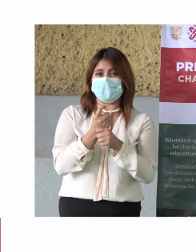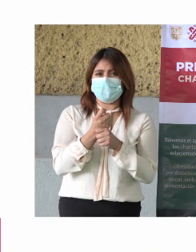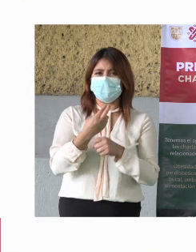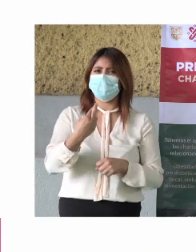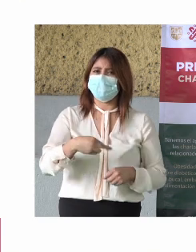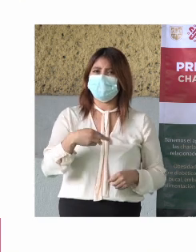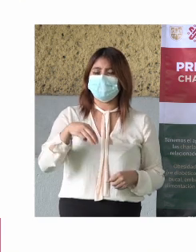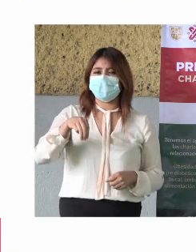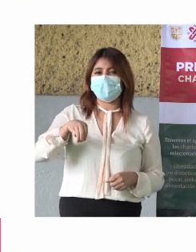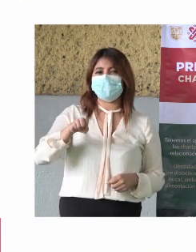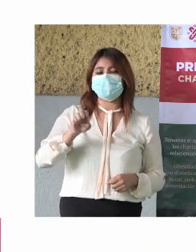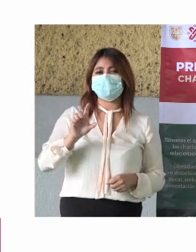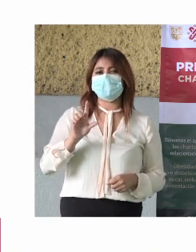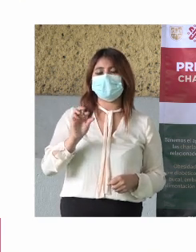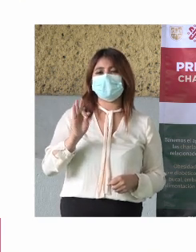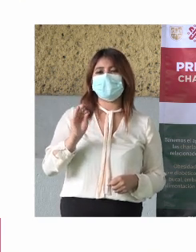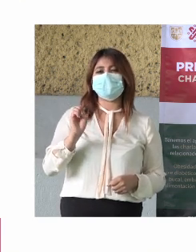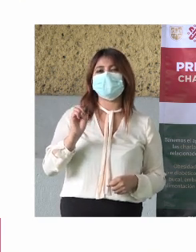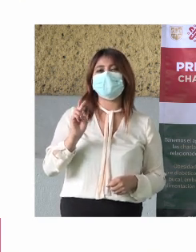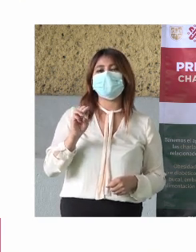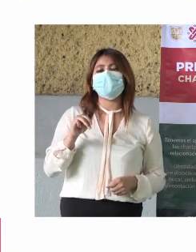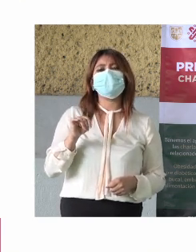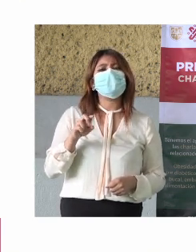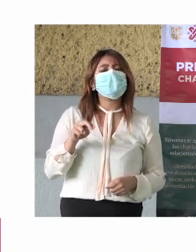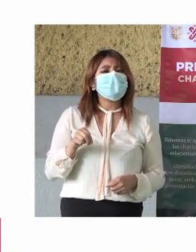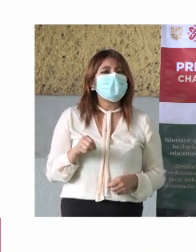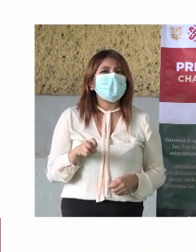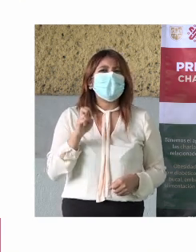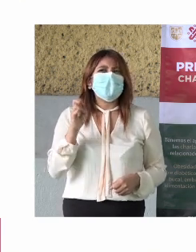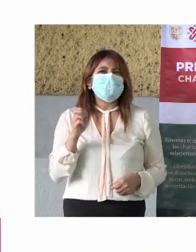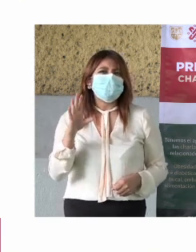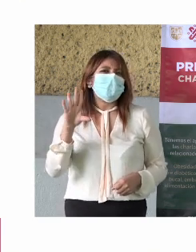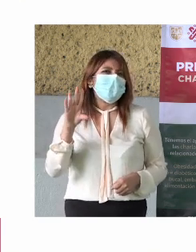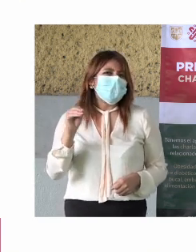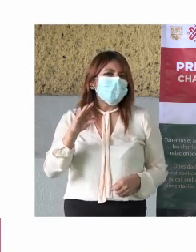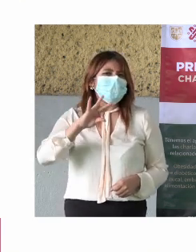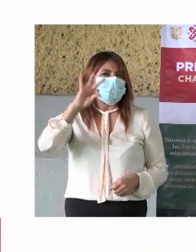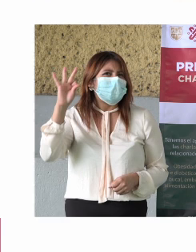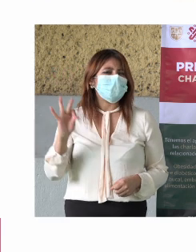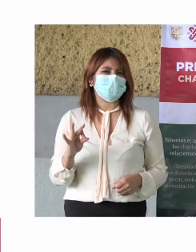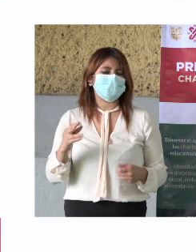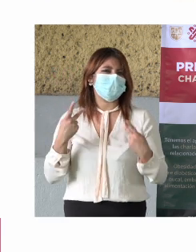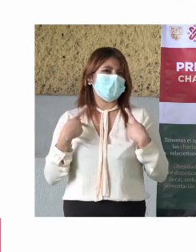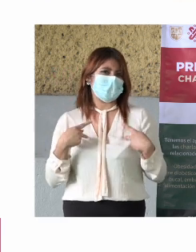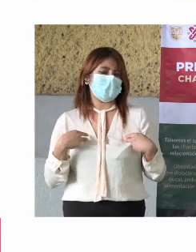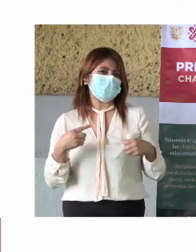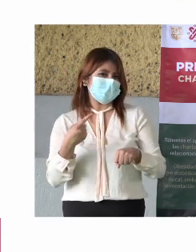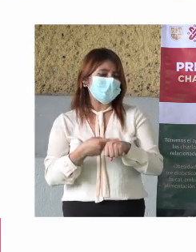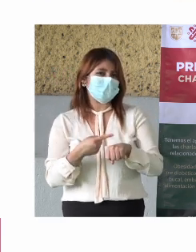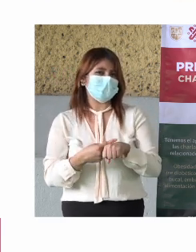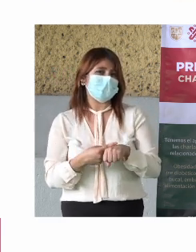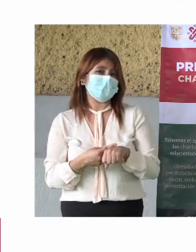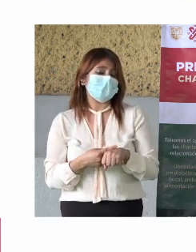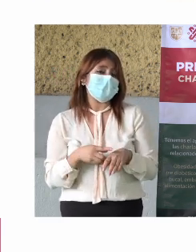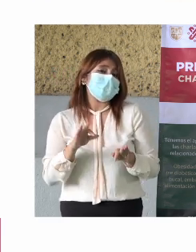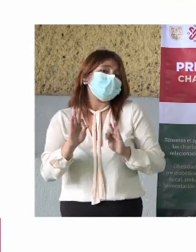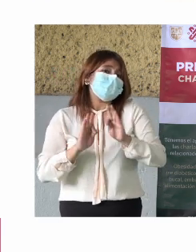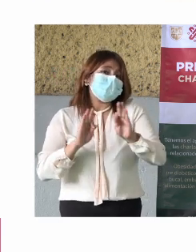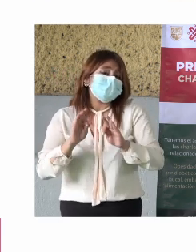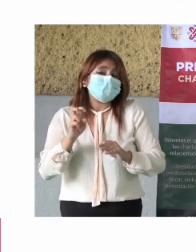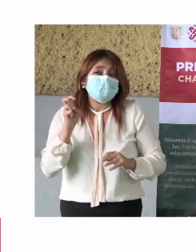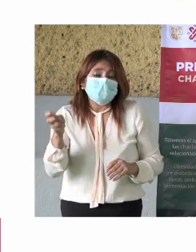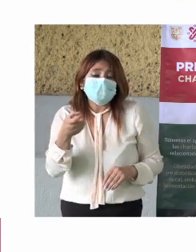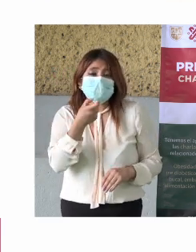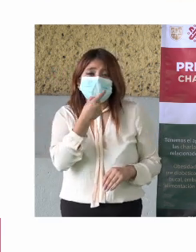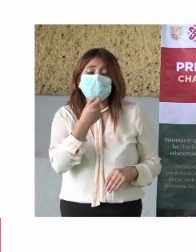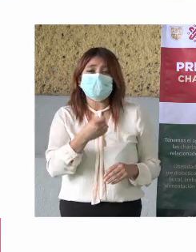metformina, que seguramente el 90% de los pacientes con diabetes está en tratamiento con metformina. Es un